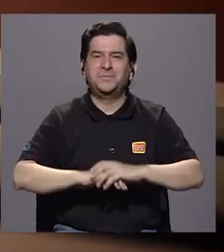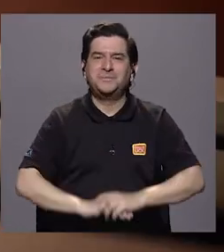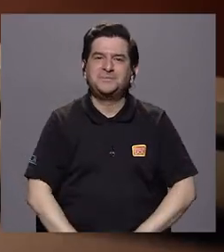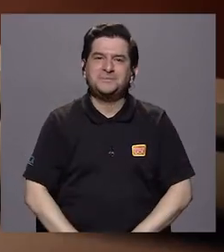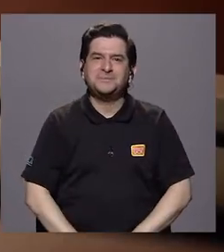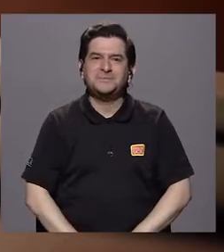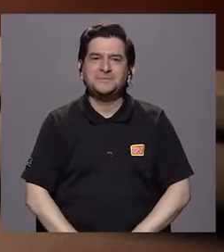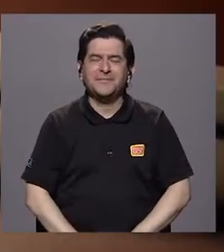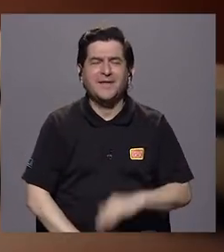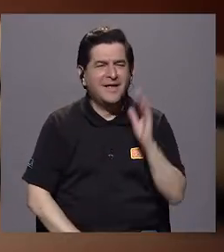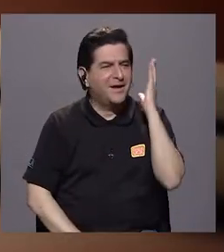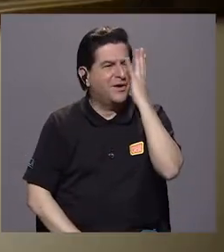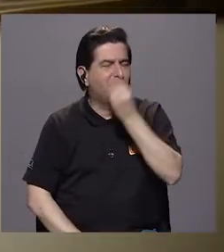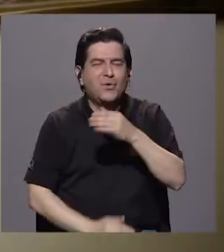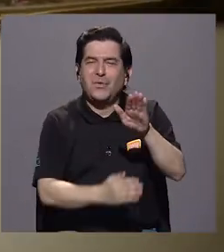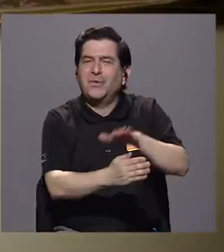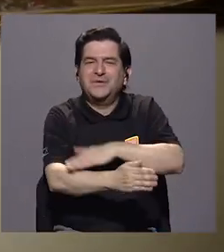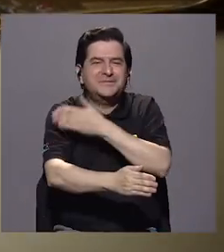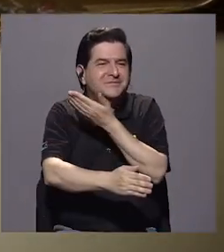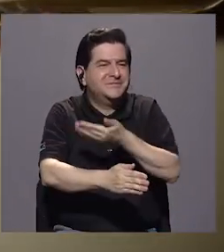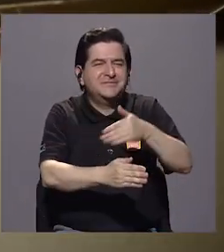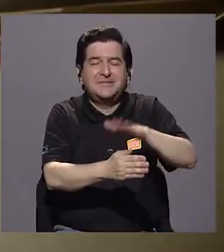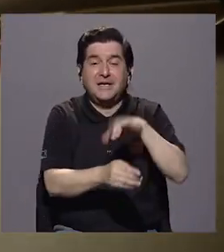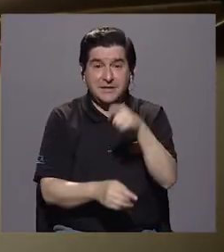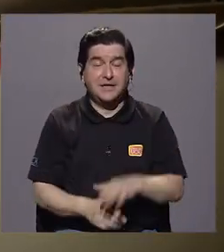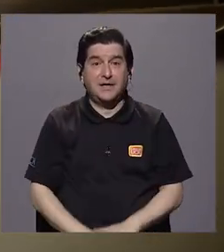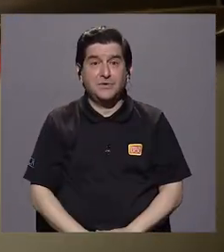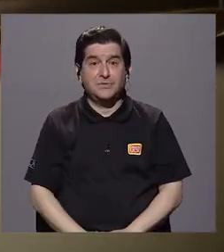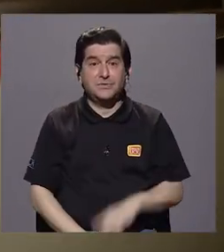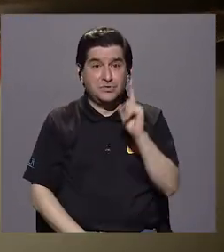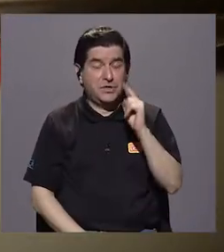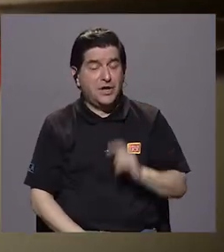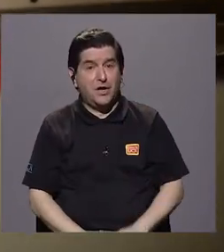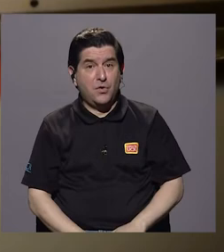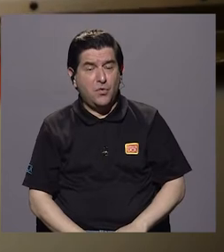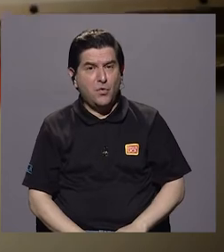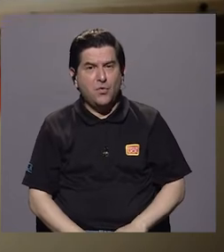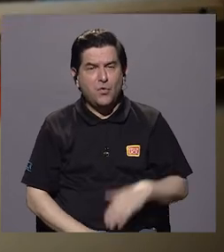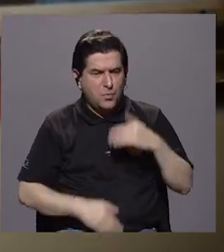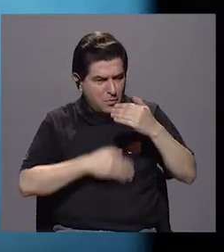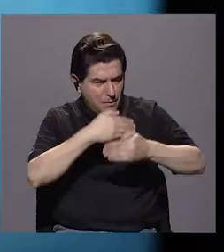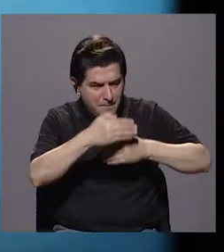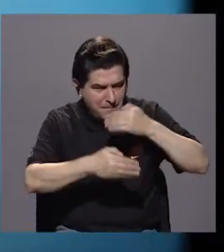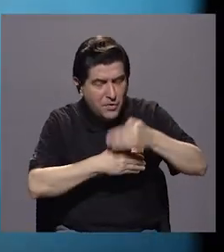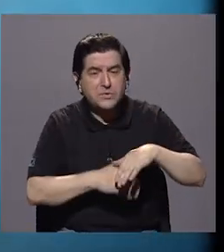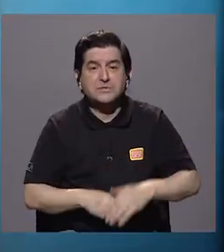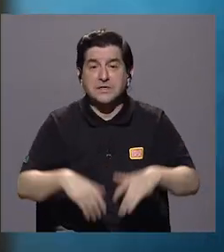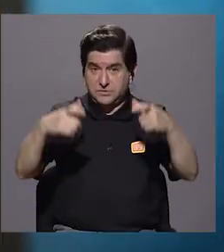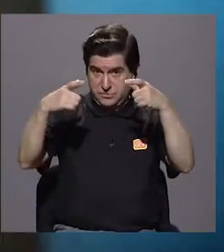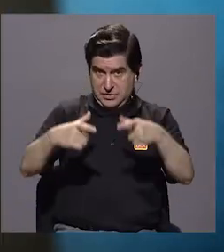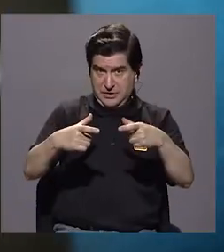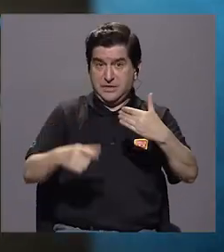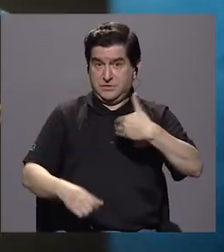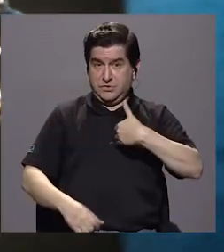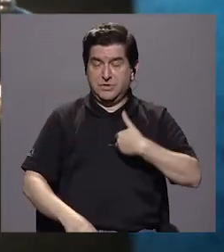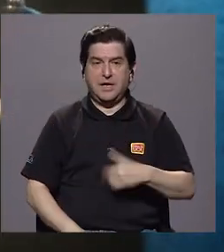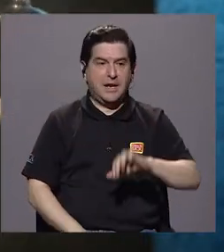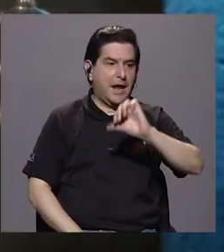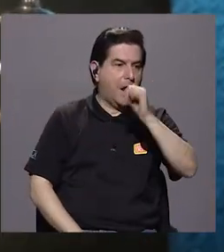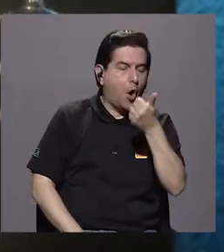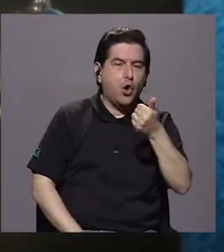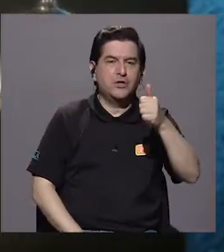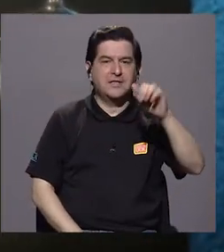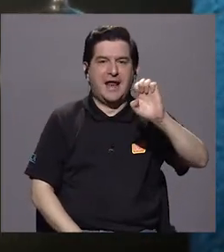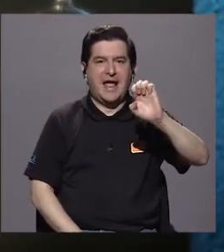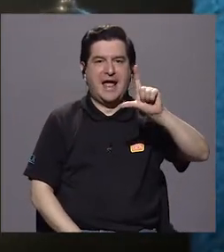Qué linda la música, qué linda la música. Y usted hace un recorrido en este disco que verdaderamente es otra Elena. Es